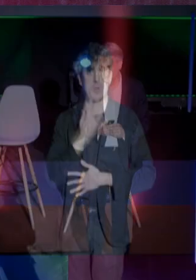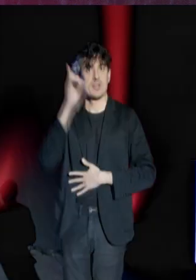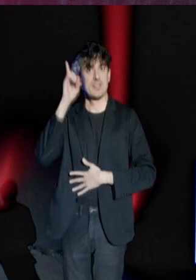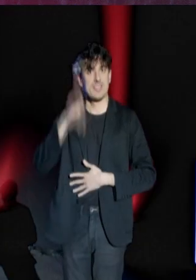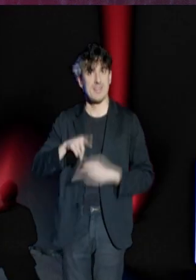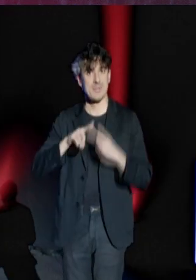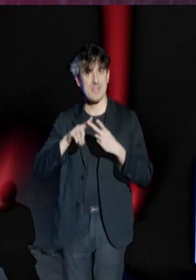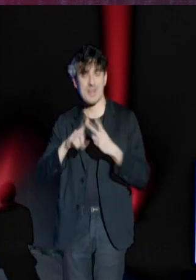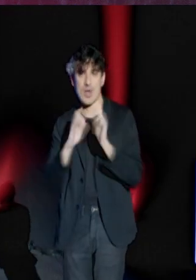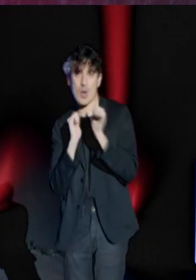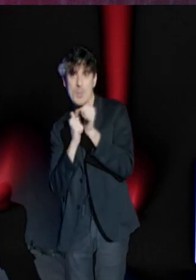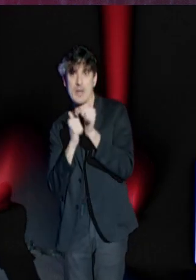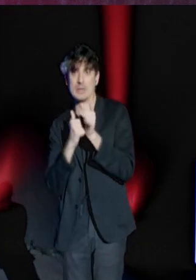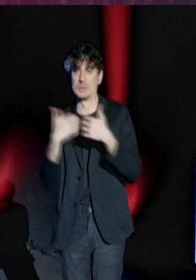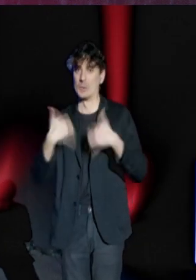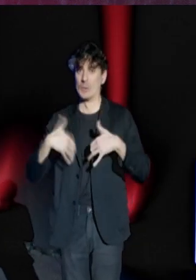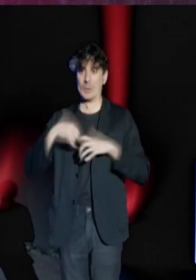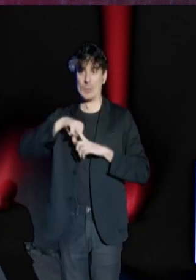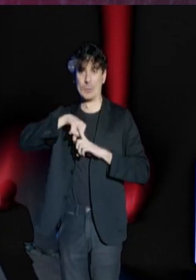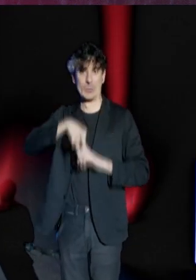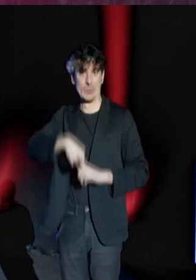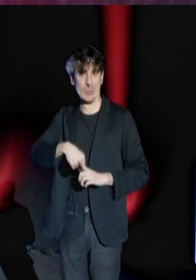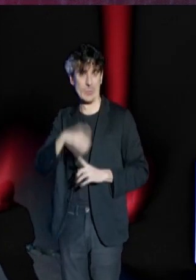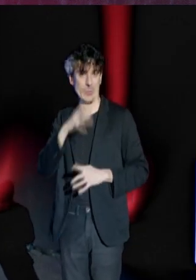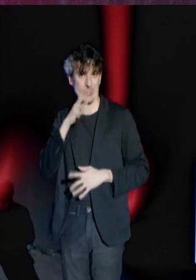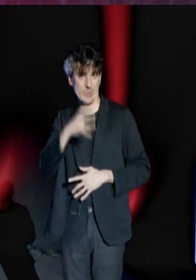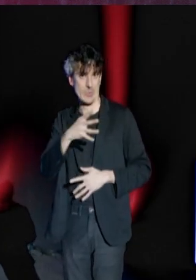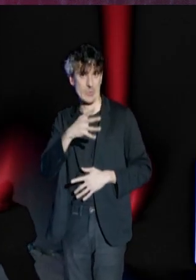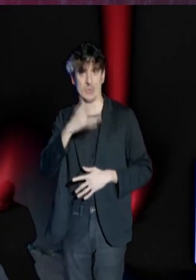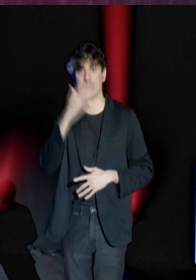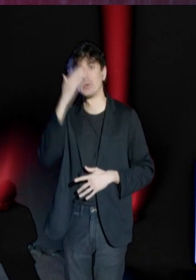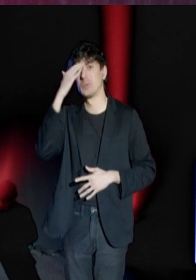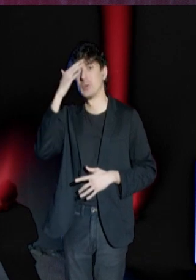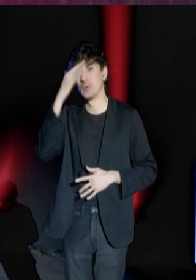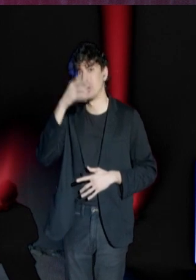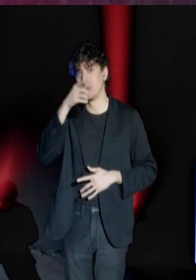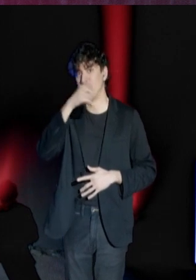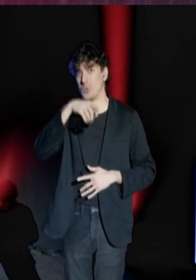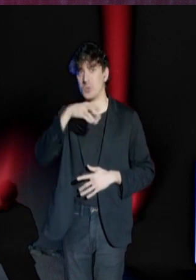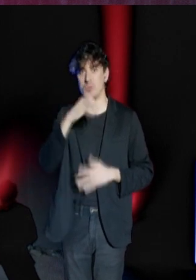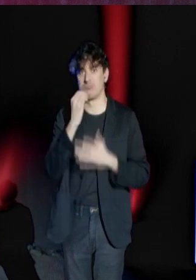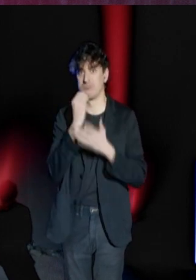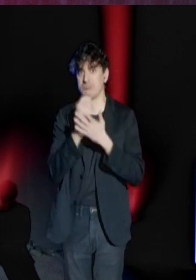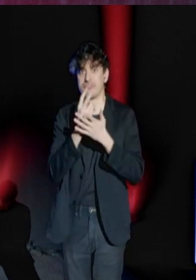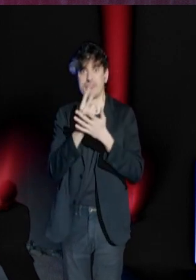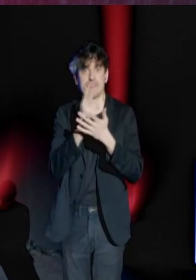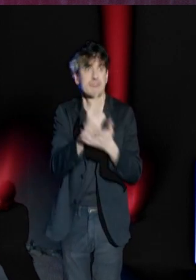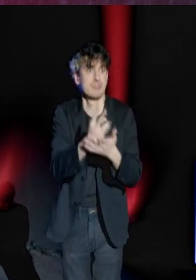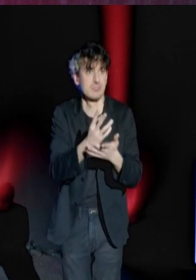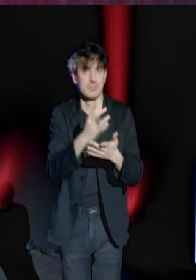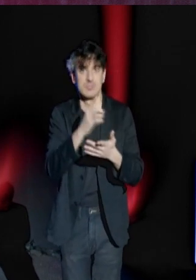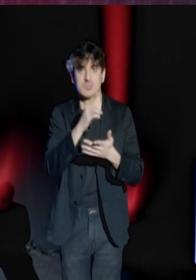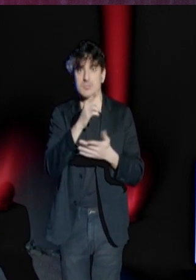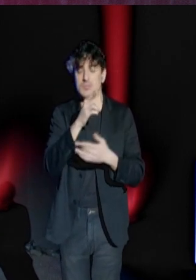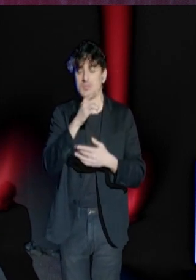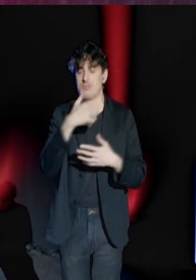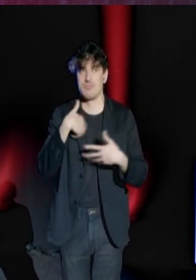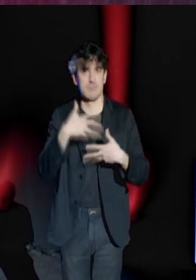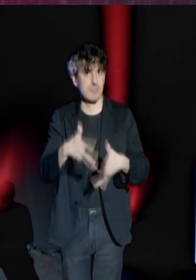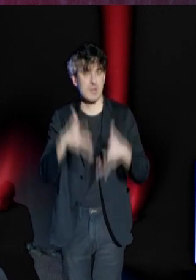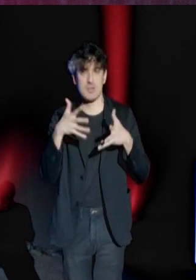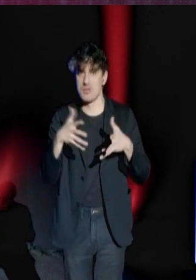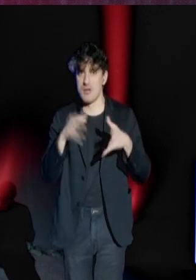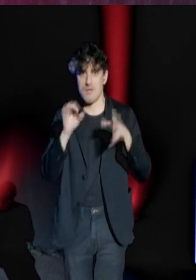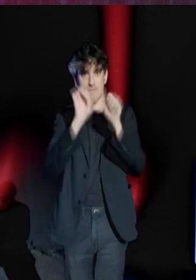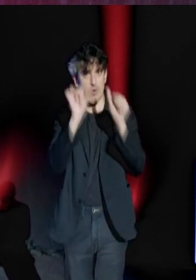copilot porque no os podéis imaginar eh Como lo usa Cómo le hace challenge y estamos ahí el tío Bueno o sea me encanta la forma